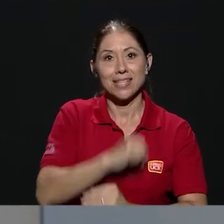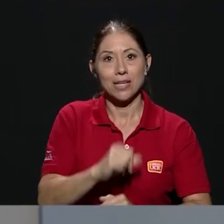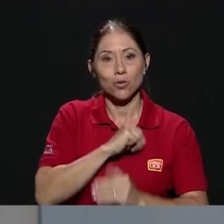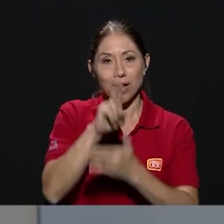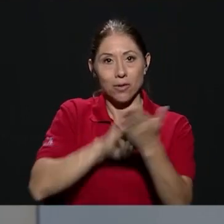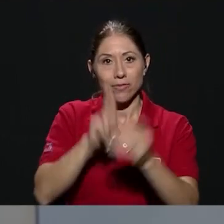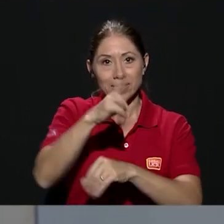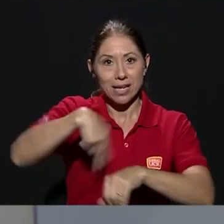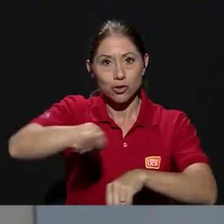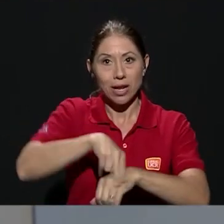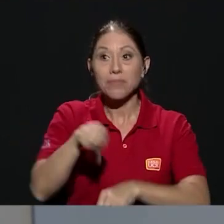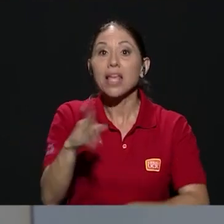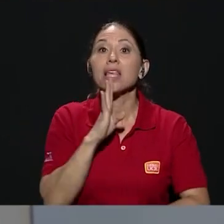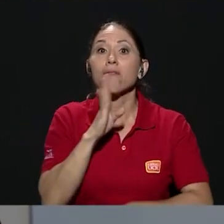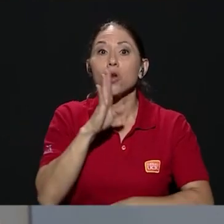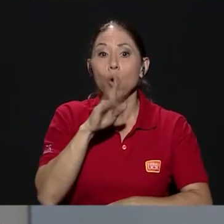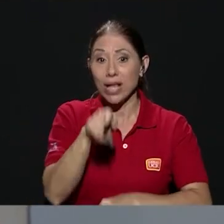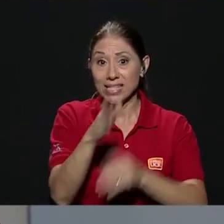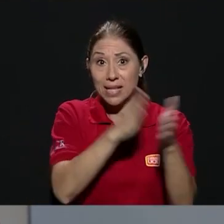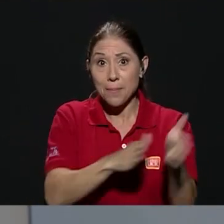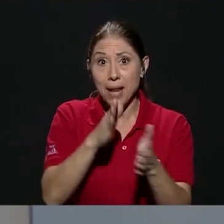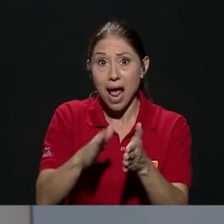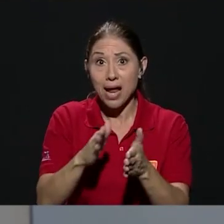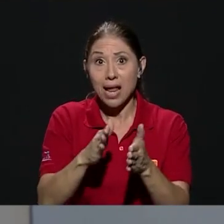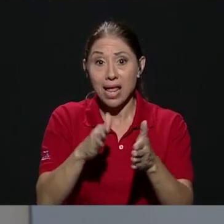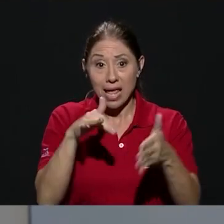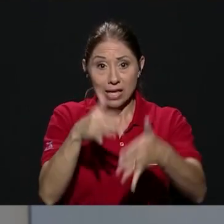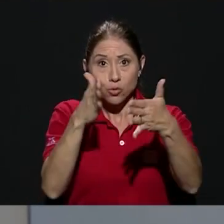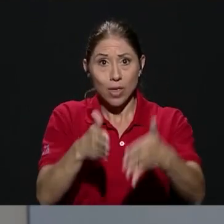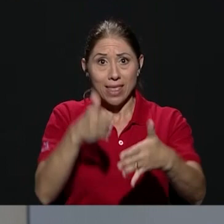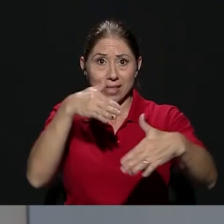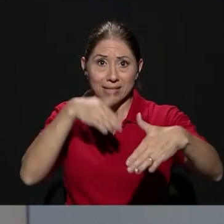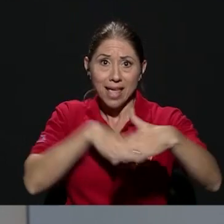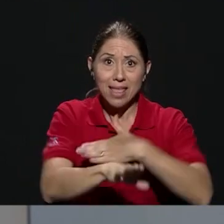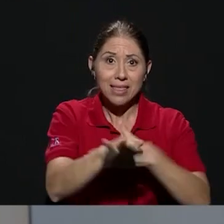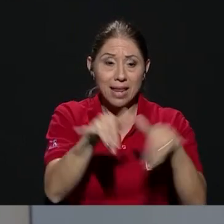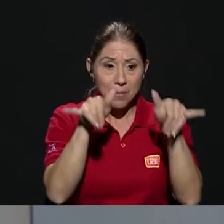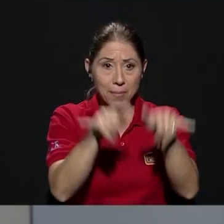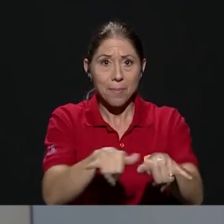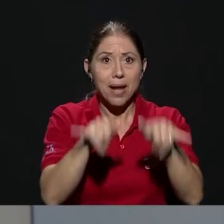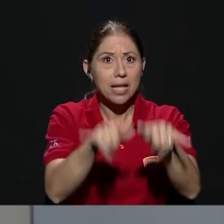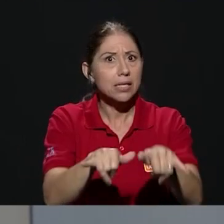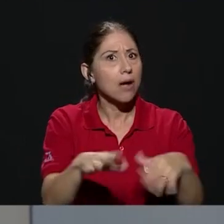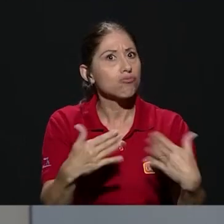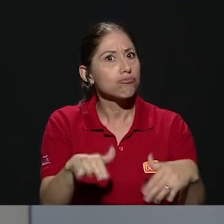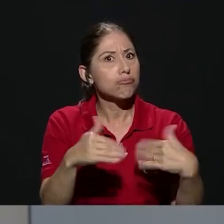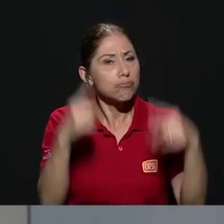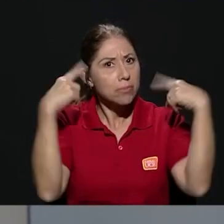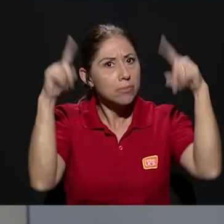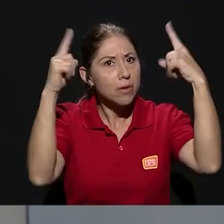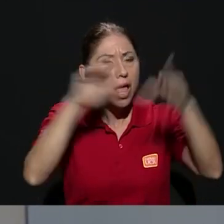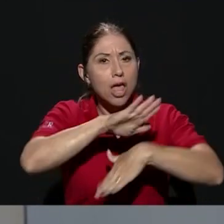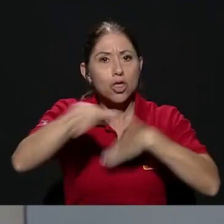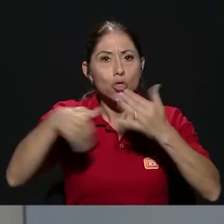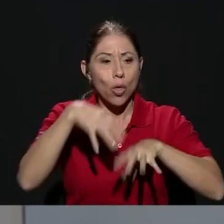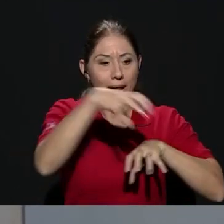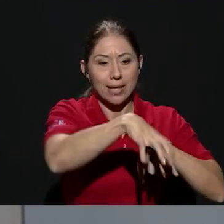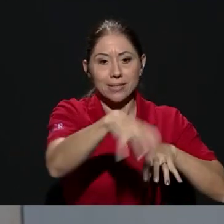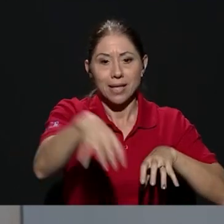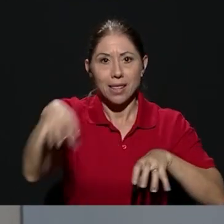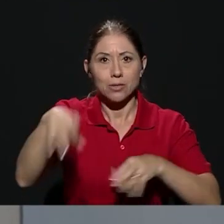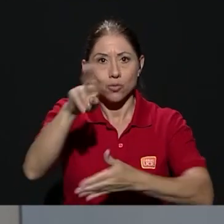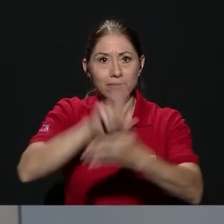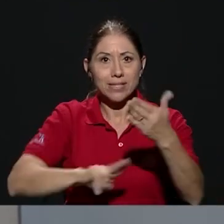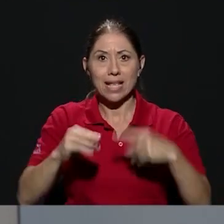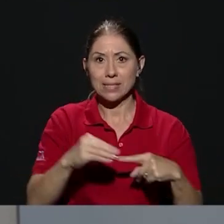comentó sobre el éxito que ha tenido el plan en cuanto a ingreso y permanencia de los estudiantes de territorios indígenas en todas las sedes